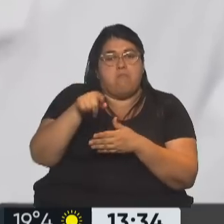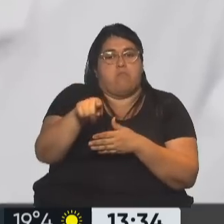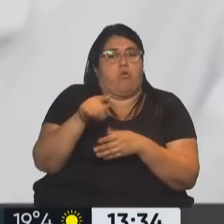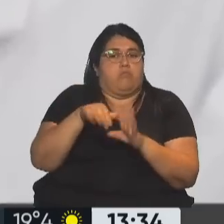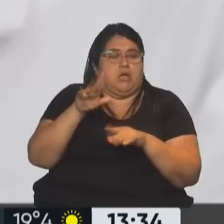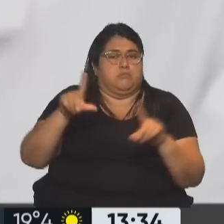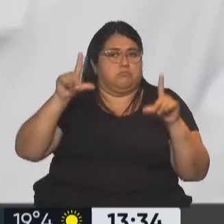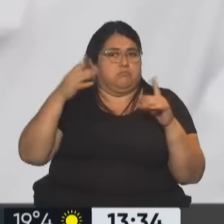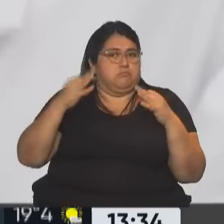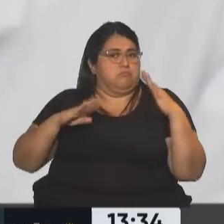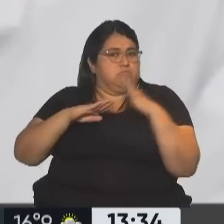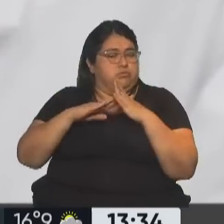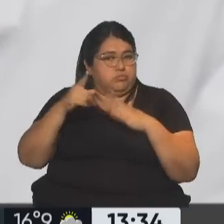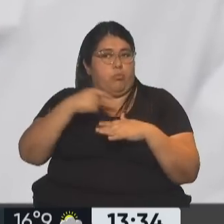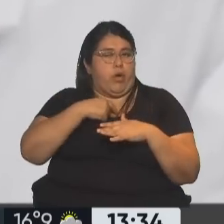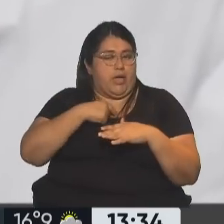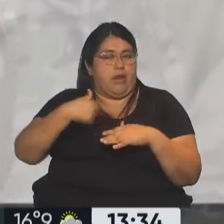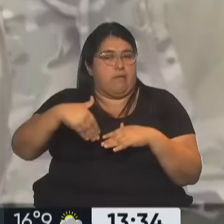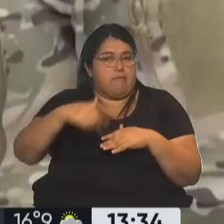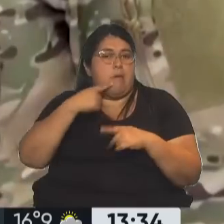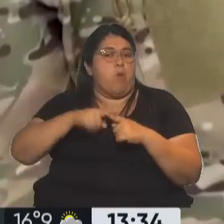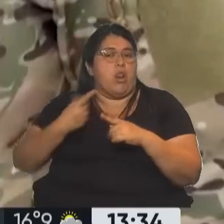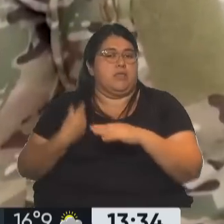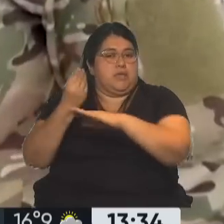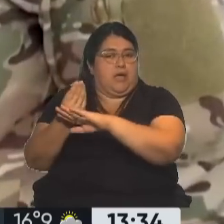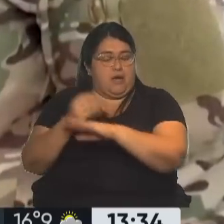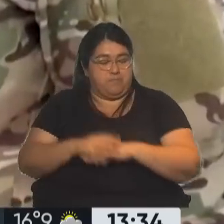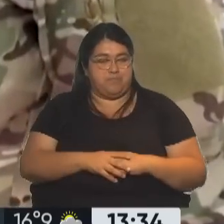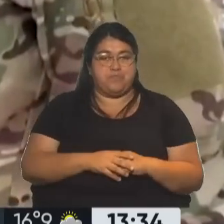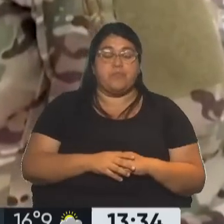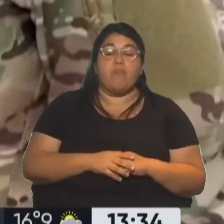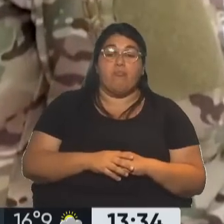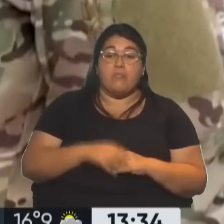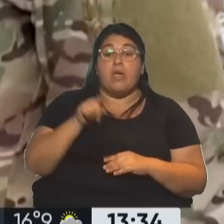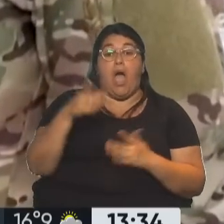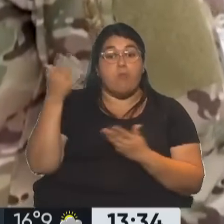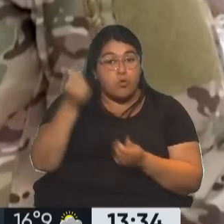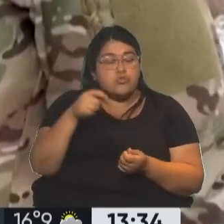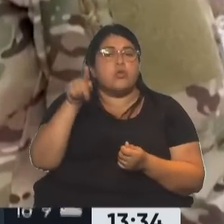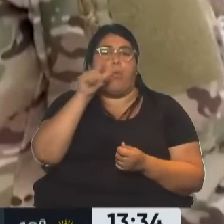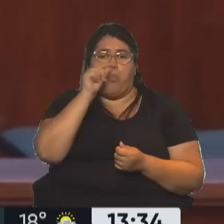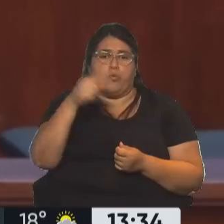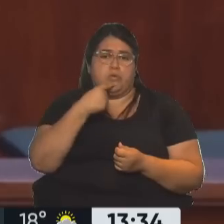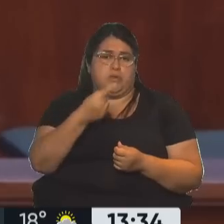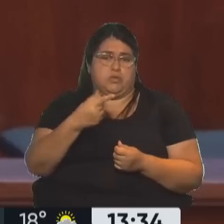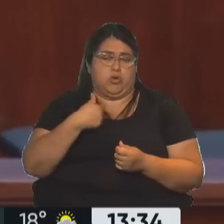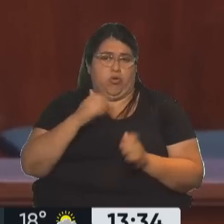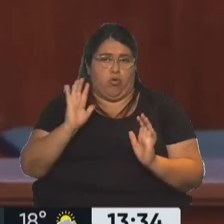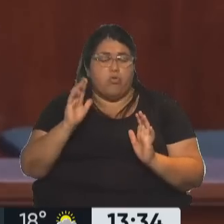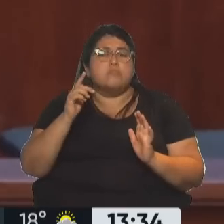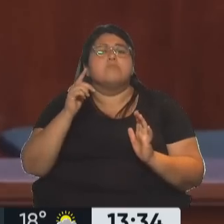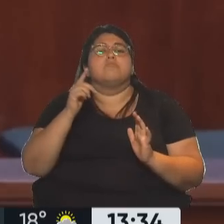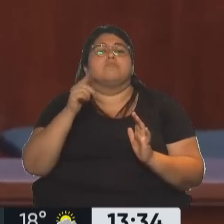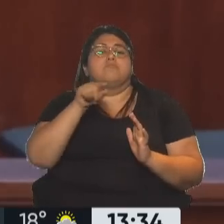revelando lo que podrían ser aspiraciones políticas. A pesar de este apoyo, Putin pareció recortar su poder al poner al